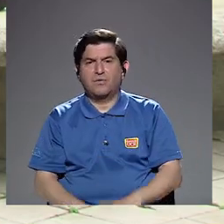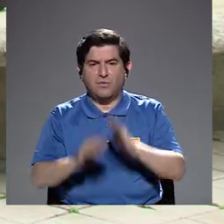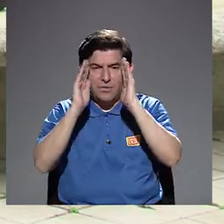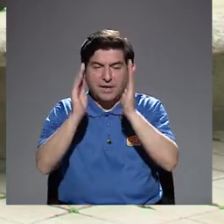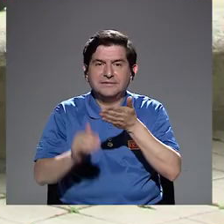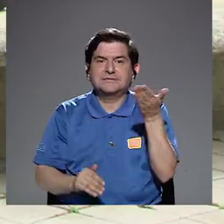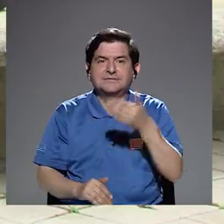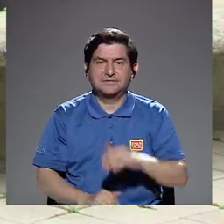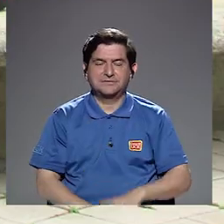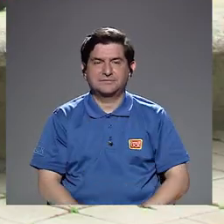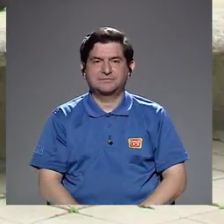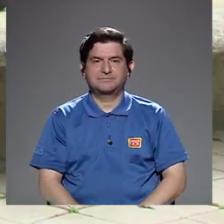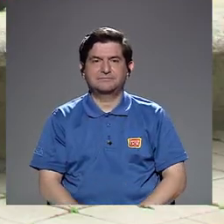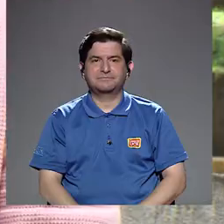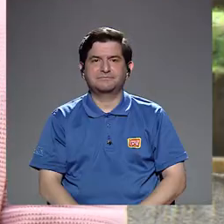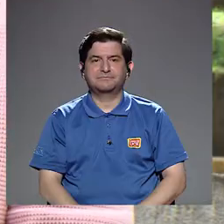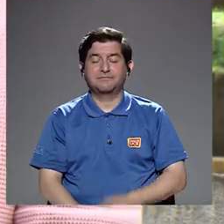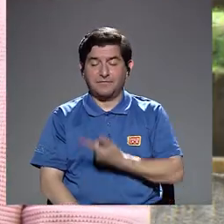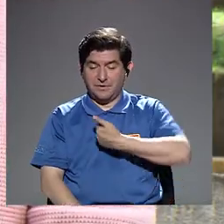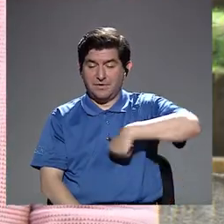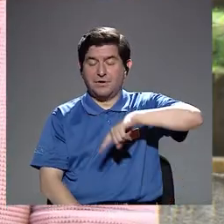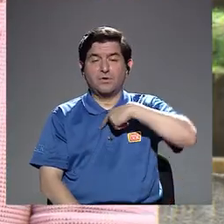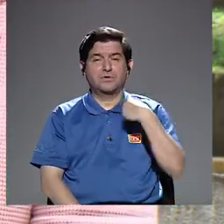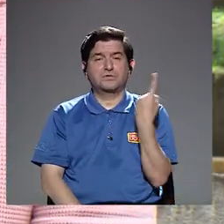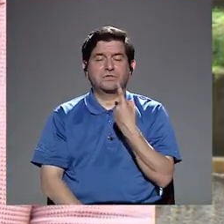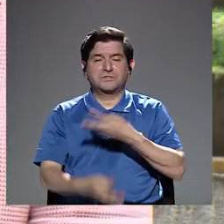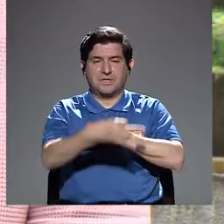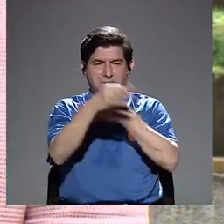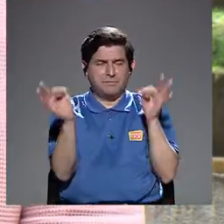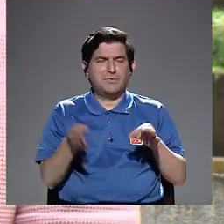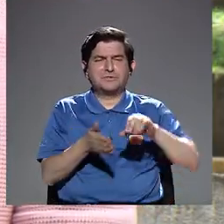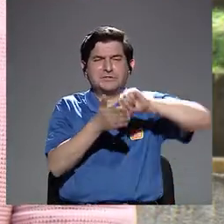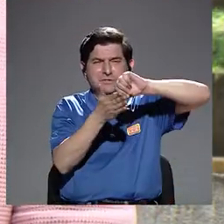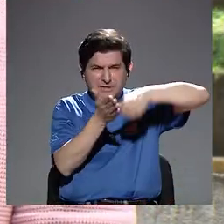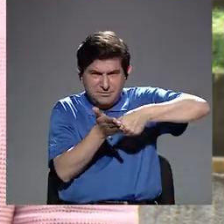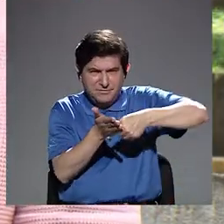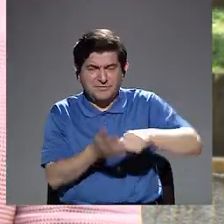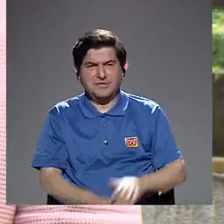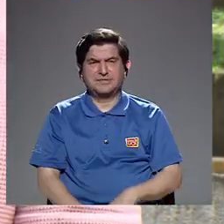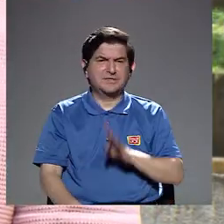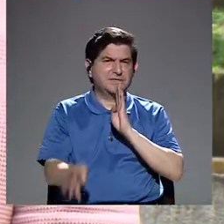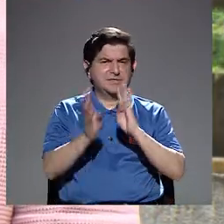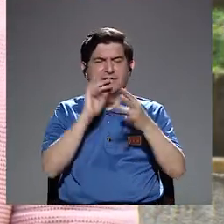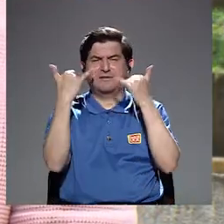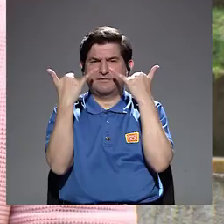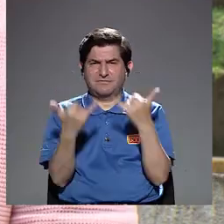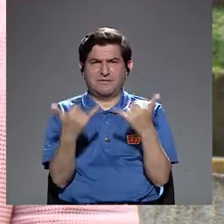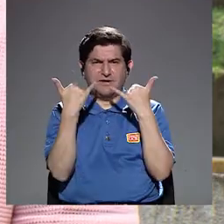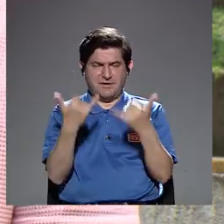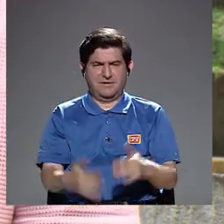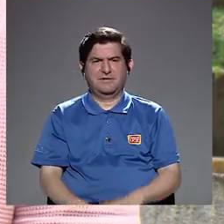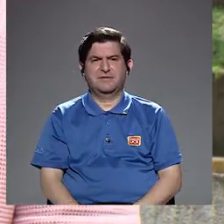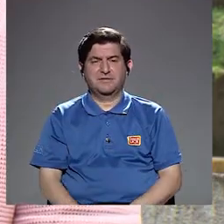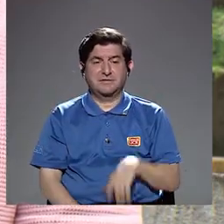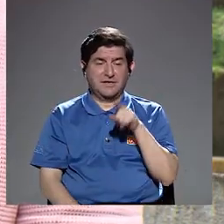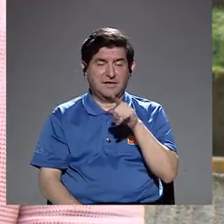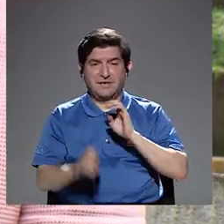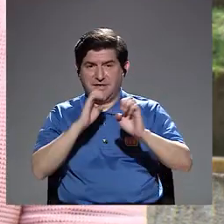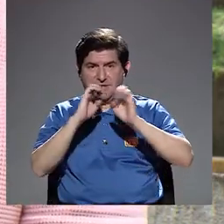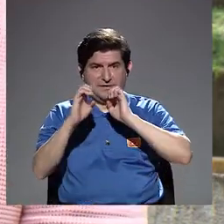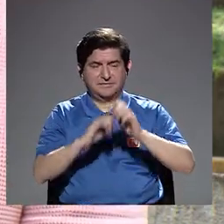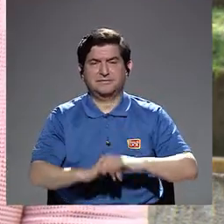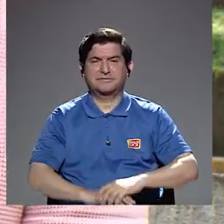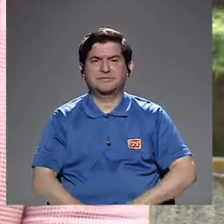prestar atención. Bueno, nosotras siempre desde los talleres insistimos mucho, y que lo hemos estado hablando ahora en el transcurso de la